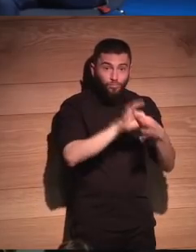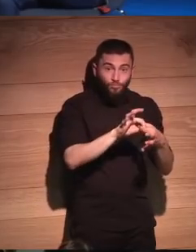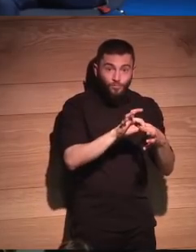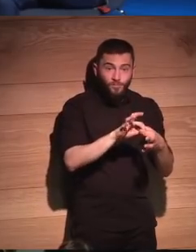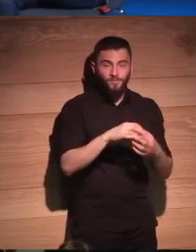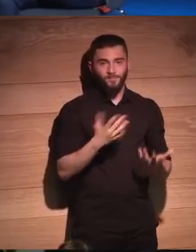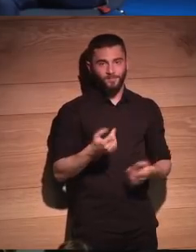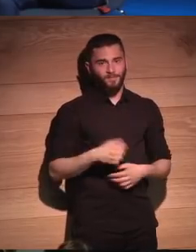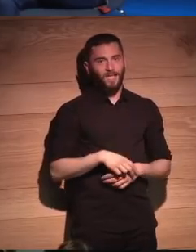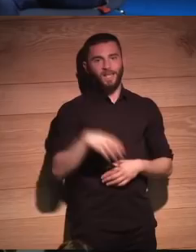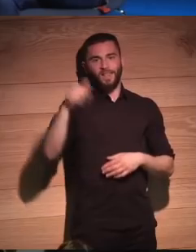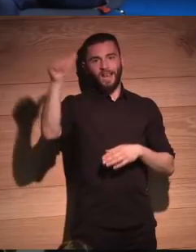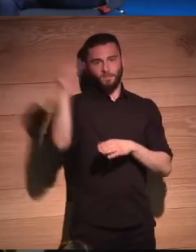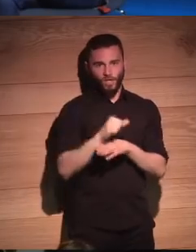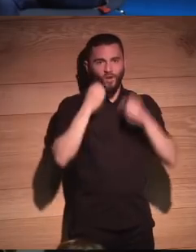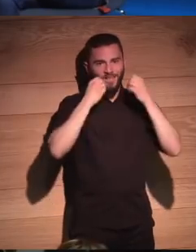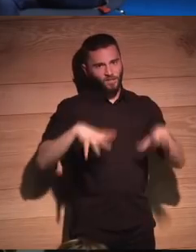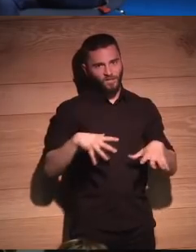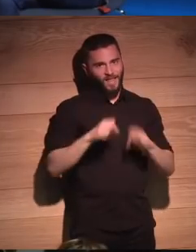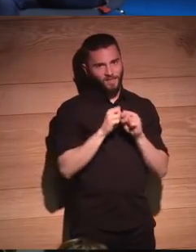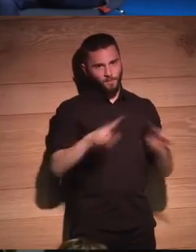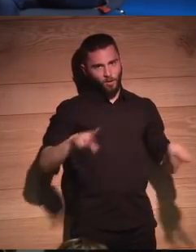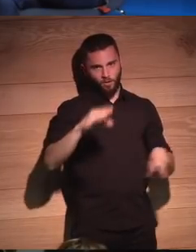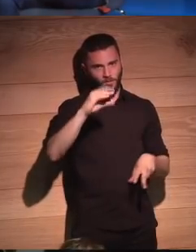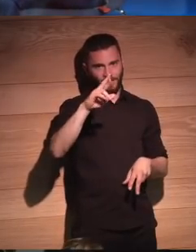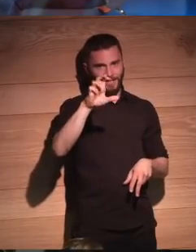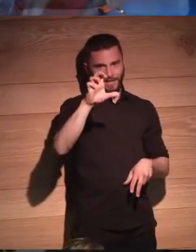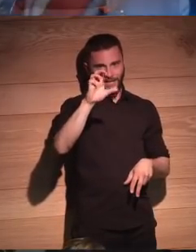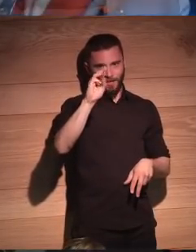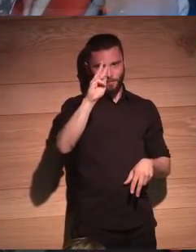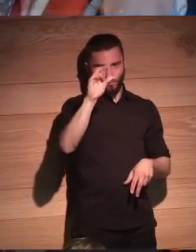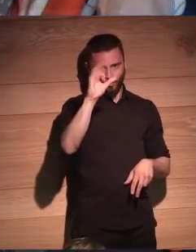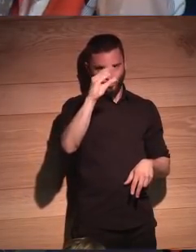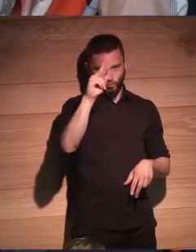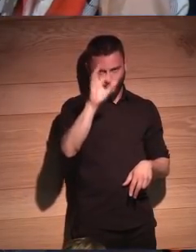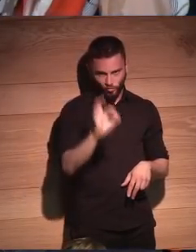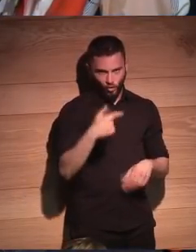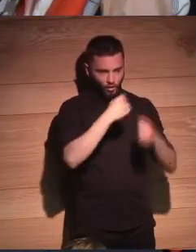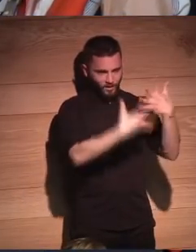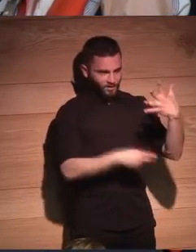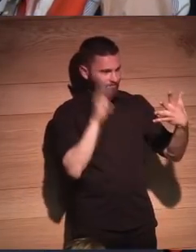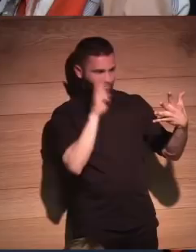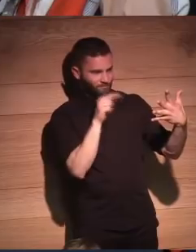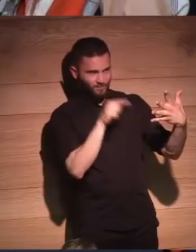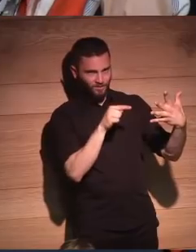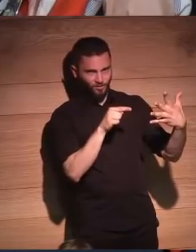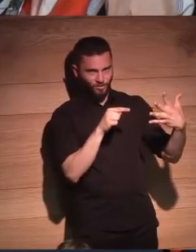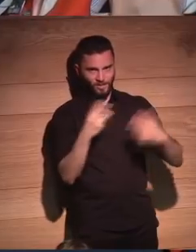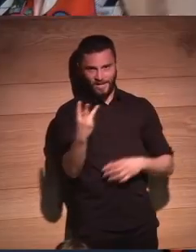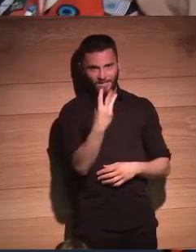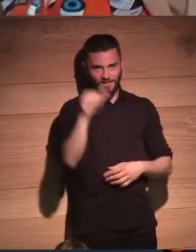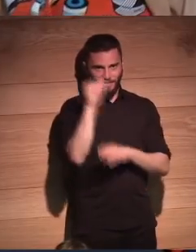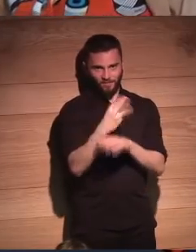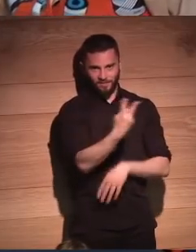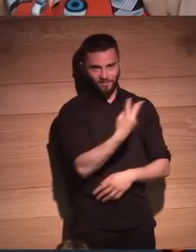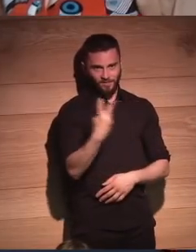calificada como una de las peores películas de la historia, Crepúsculo. Esto yo lo he visto en listas. Estoy de acuerdo también. Claro, y la o sea, trilogía tampoco es No,